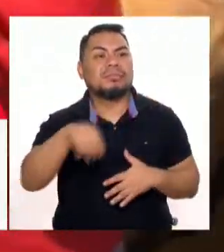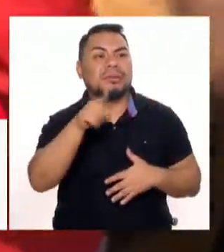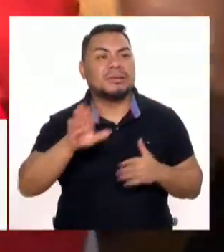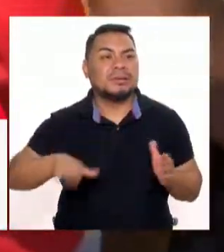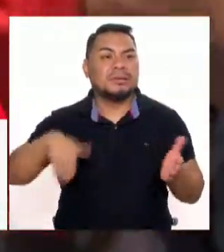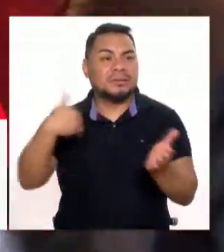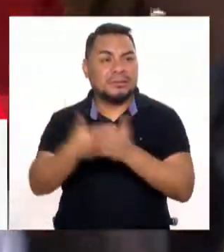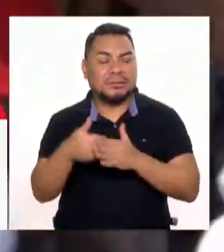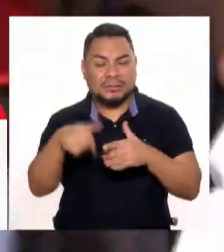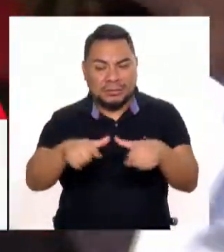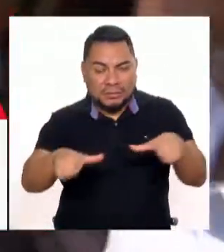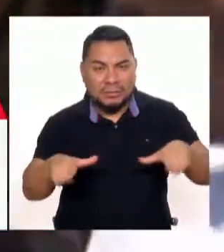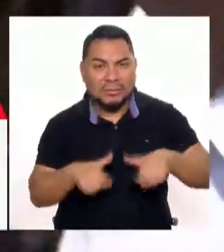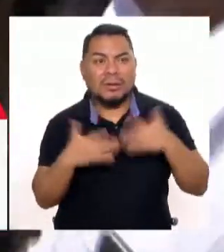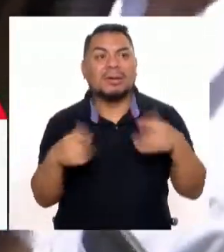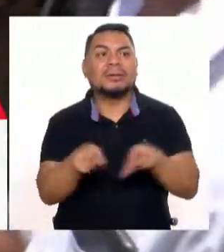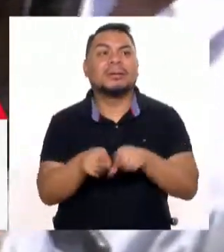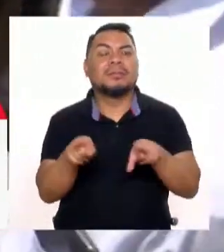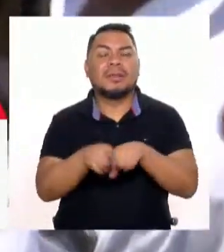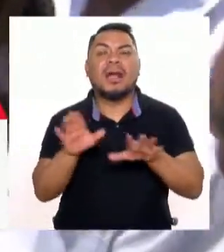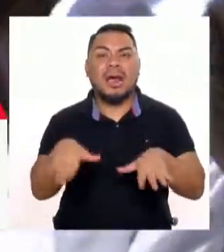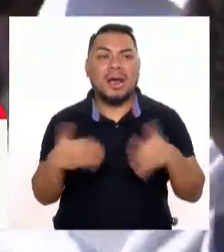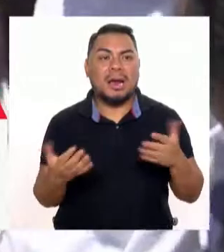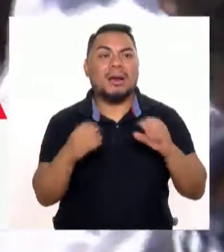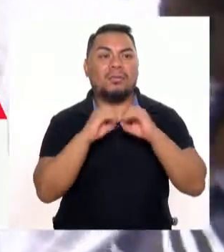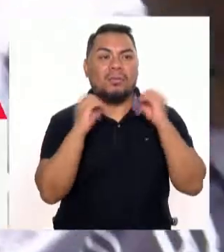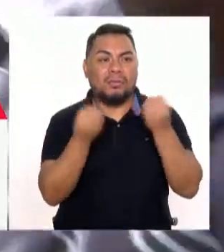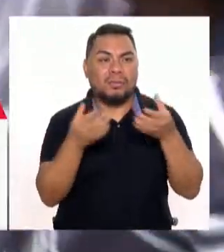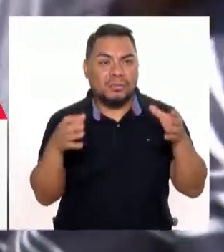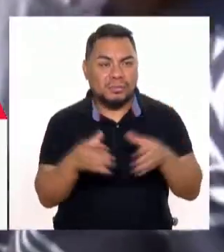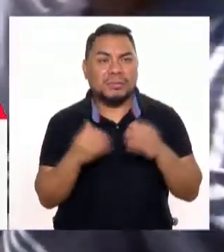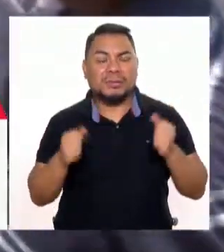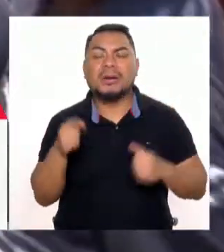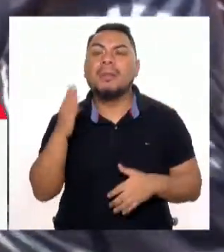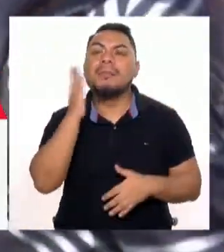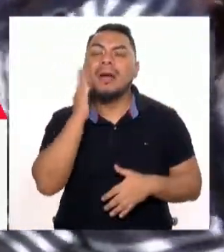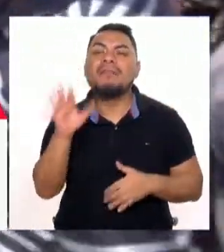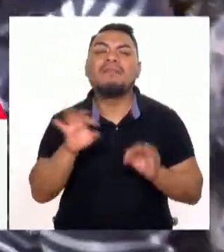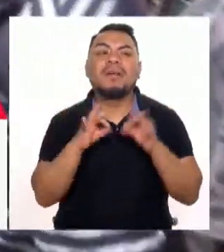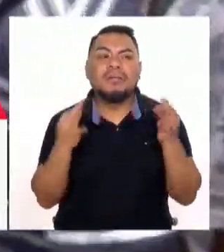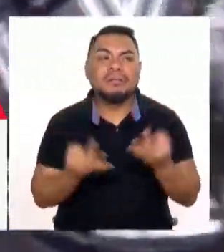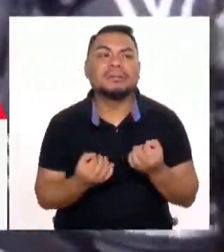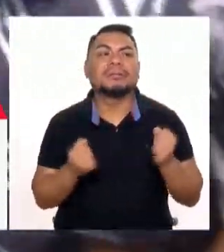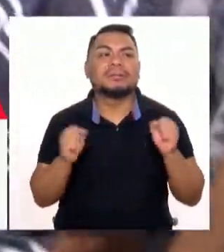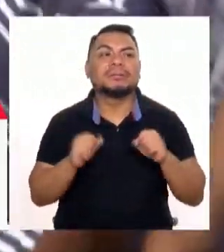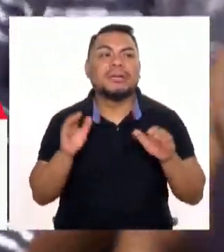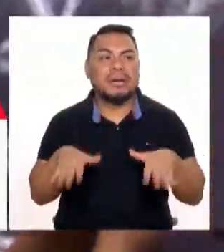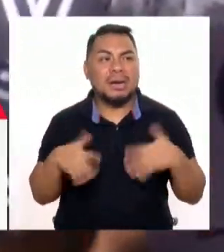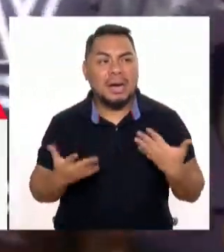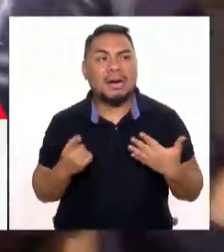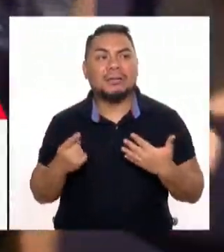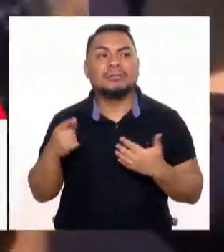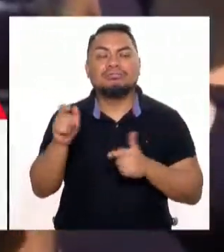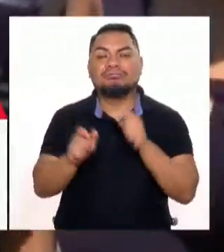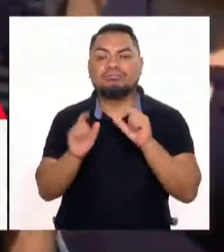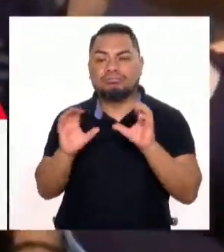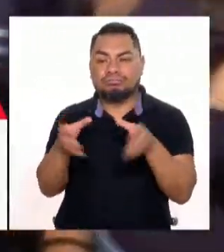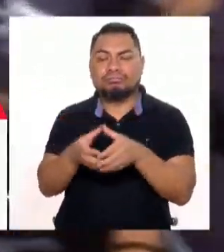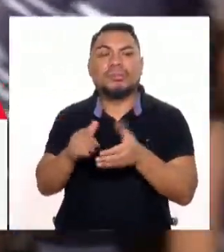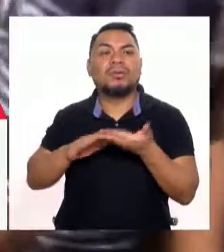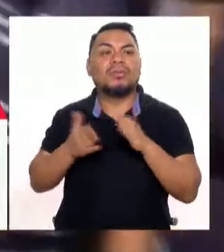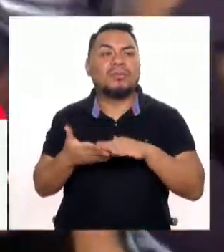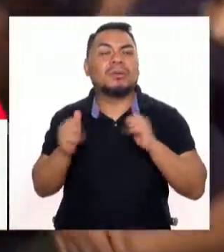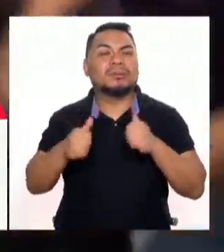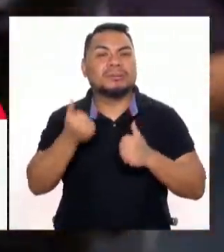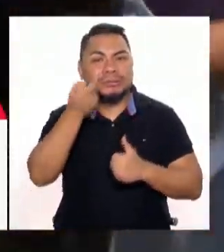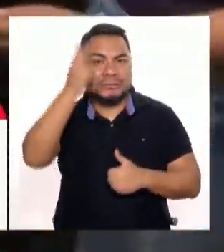han llegado hasta este lugar también hay organizaciones de madres de familia hay miembros de comunidades